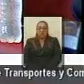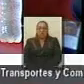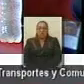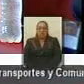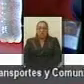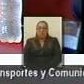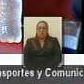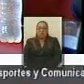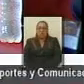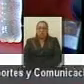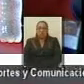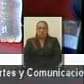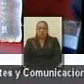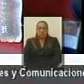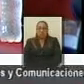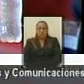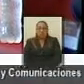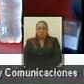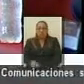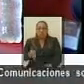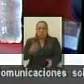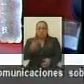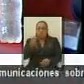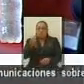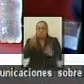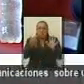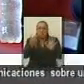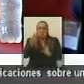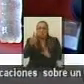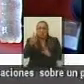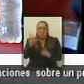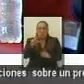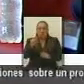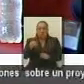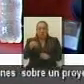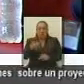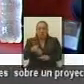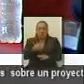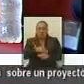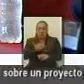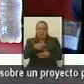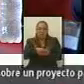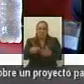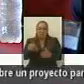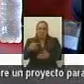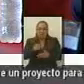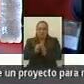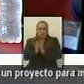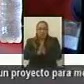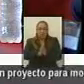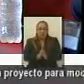Hace aproximadamente 72 horas, o quizás el lunes o martes previos a Semana Santa,